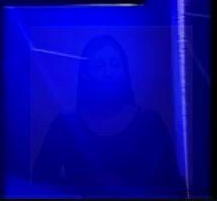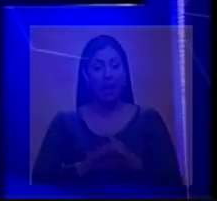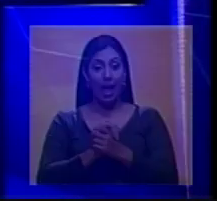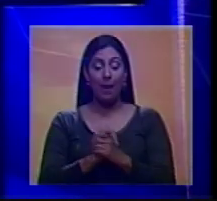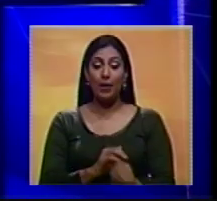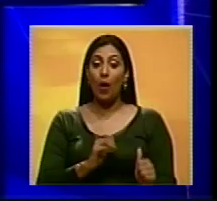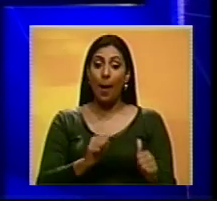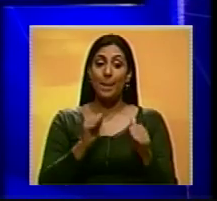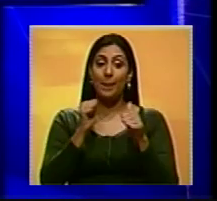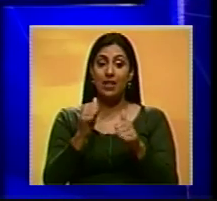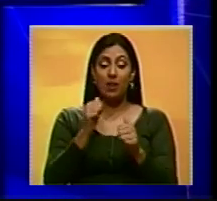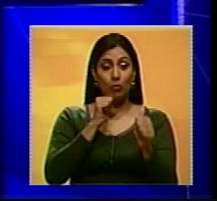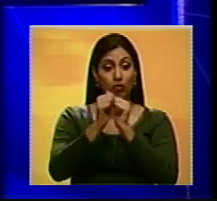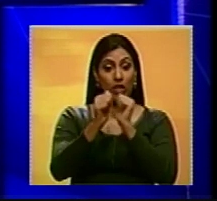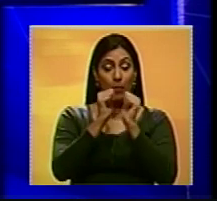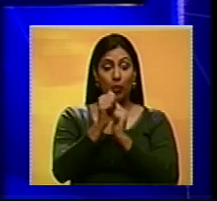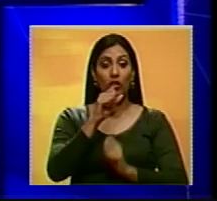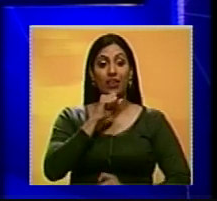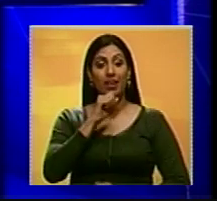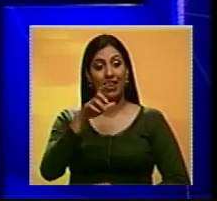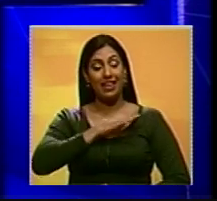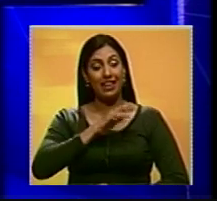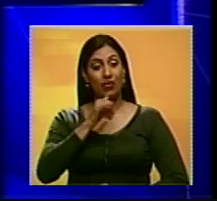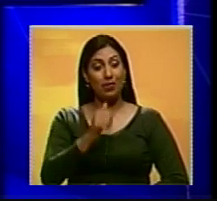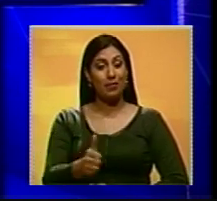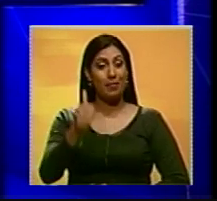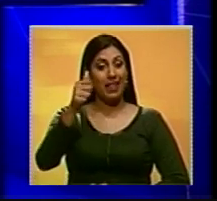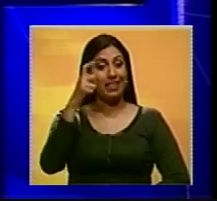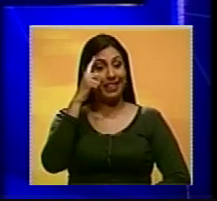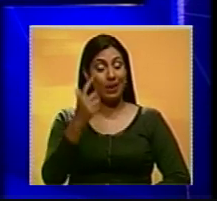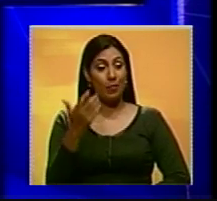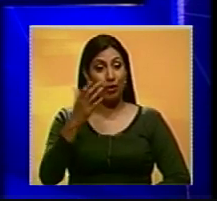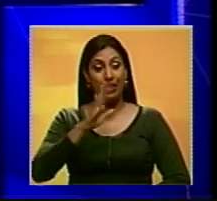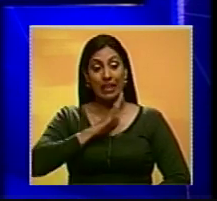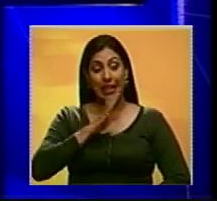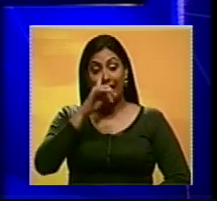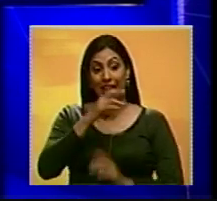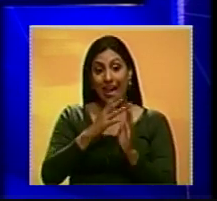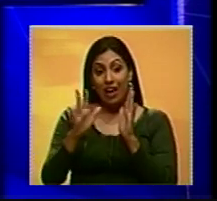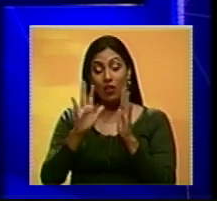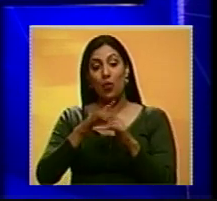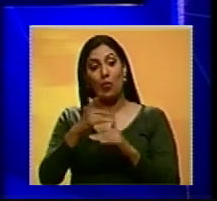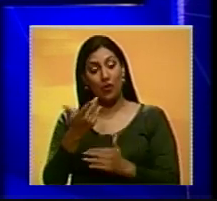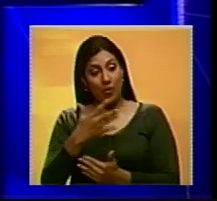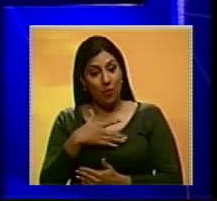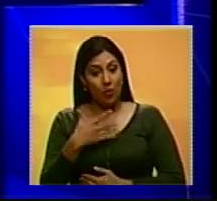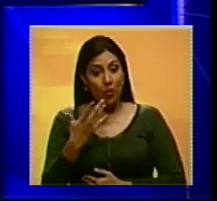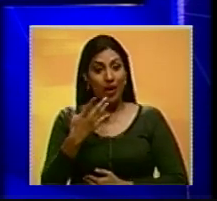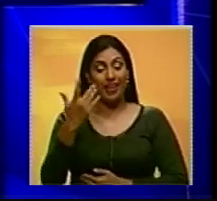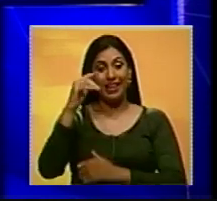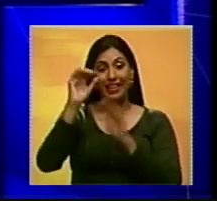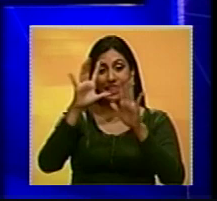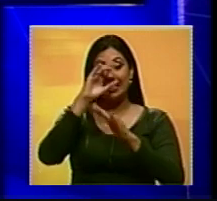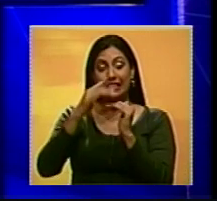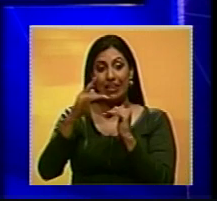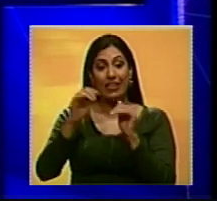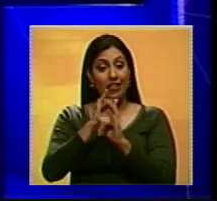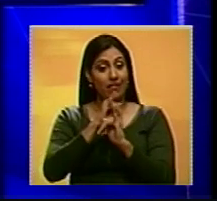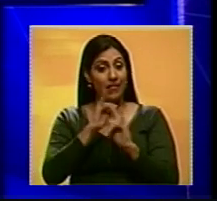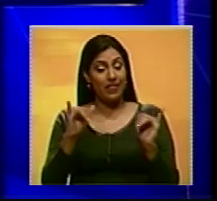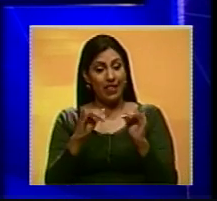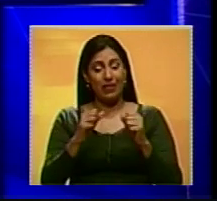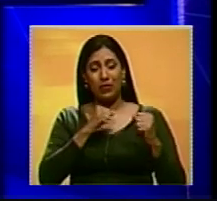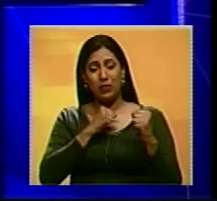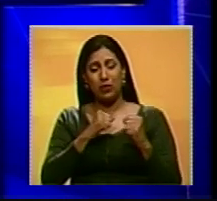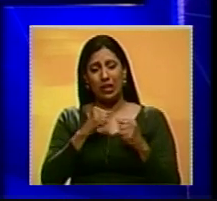Amigas y amigos, comenzamos los deportes con la que es la noticia del día, tal vez del año y por qué no de la década. Se terminó la sequía